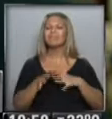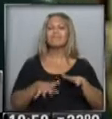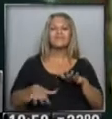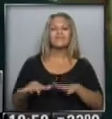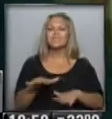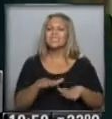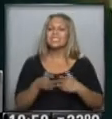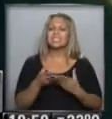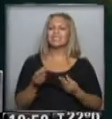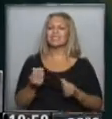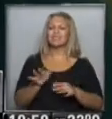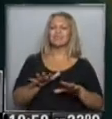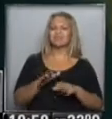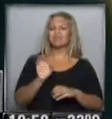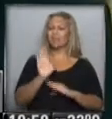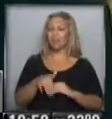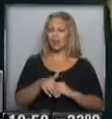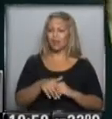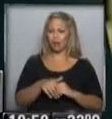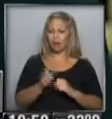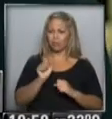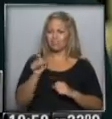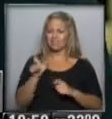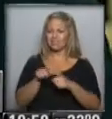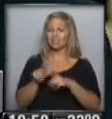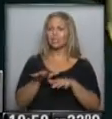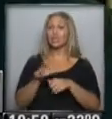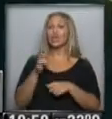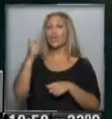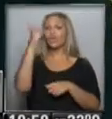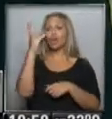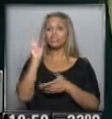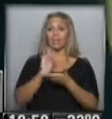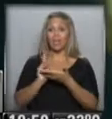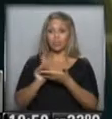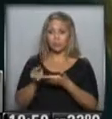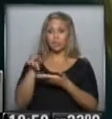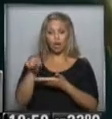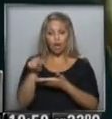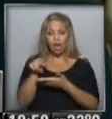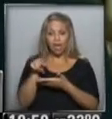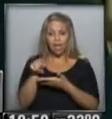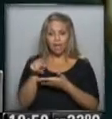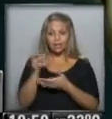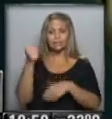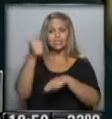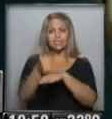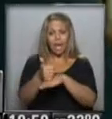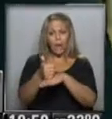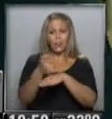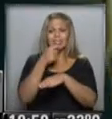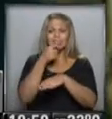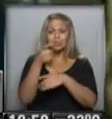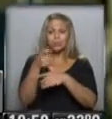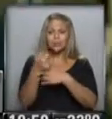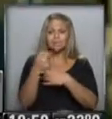generó alrededor de estos 12 diputados que definían el debate y la presión que se